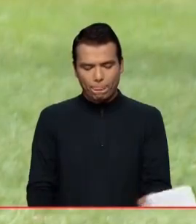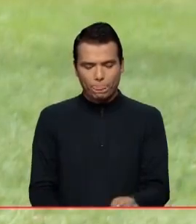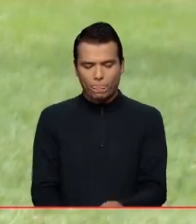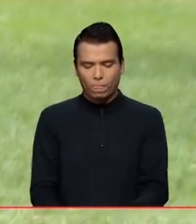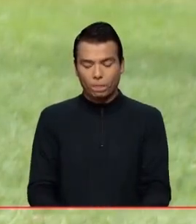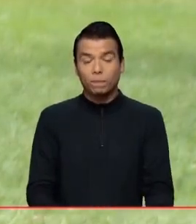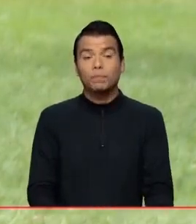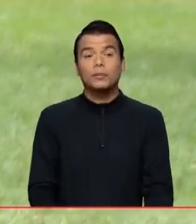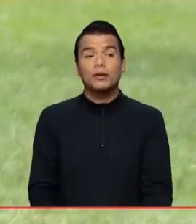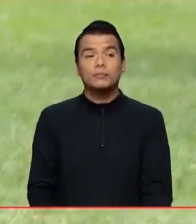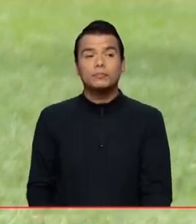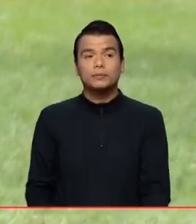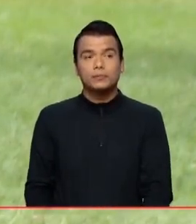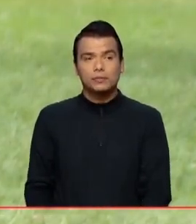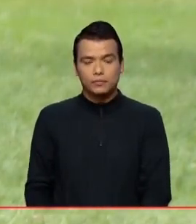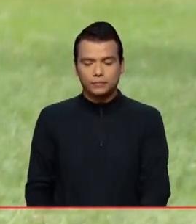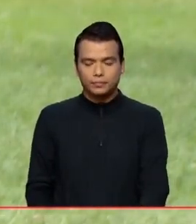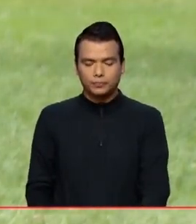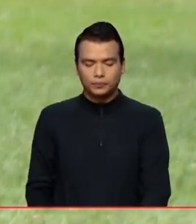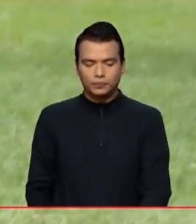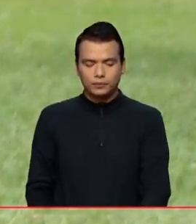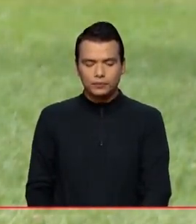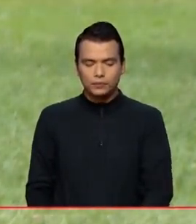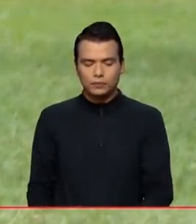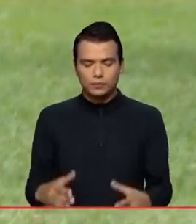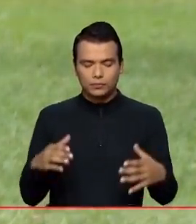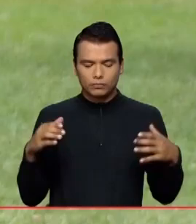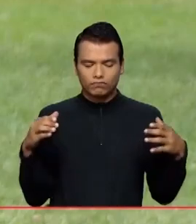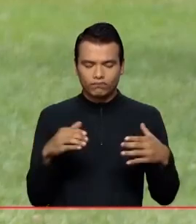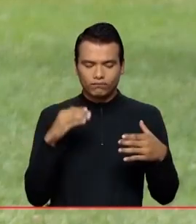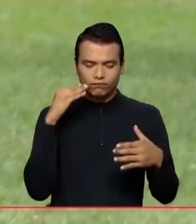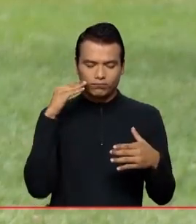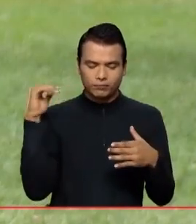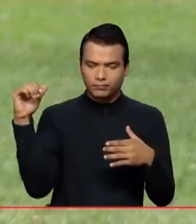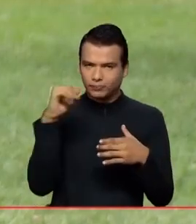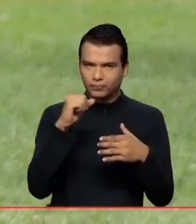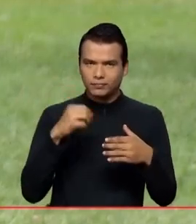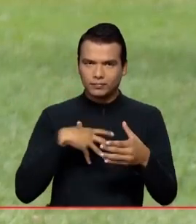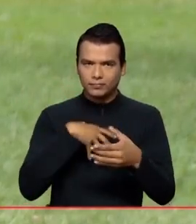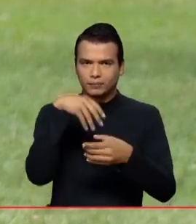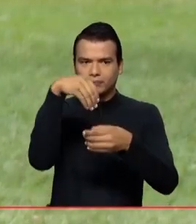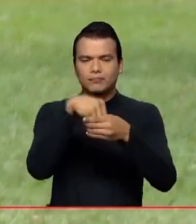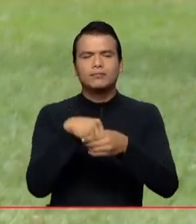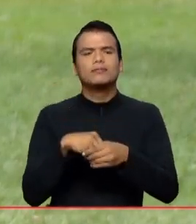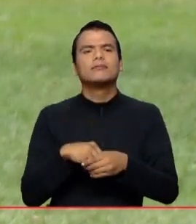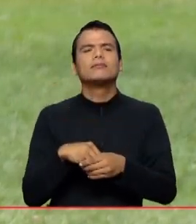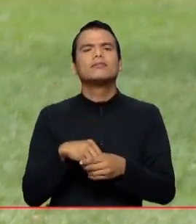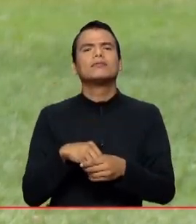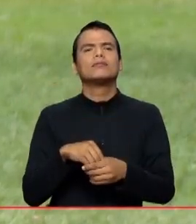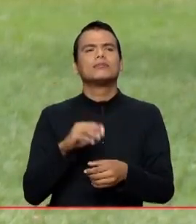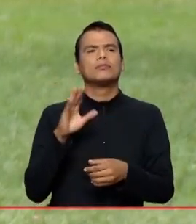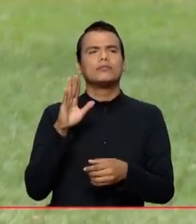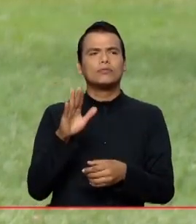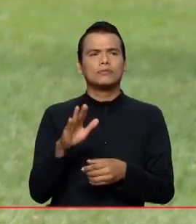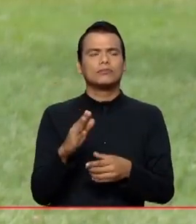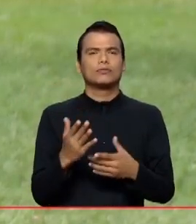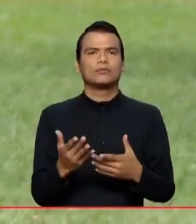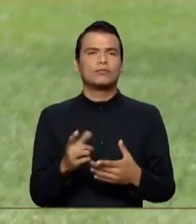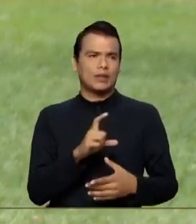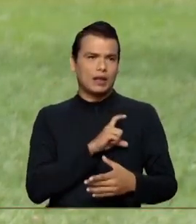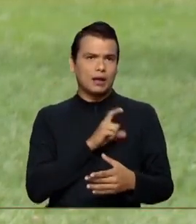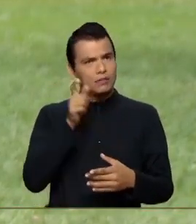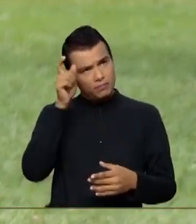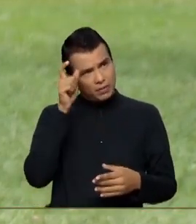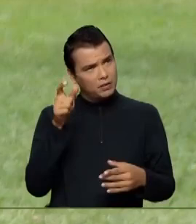buenos días Así es pues las jugadoras de la liga local que están militando actualmente en los clubes de nuestro país partieron este fin de semana